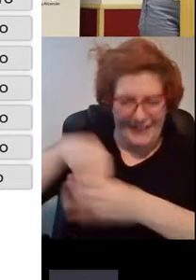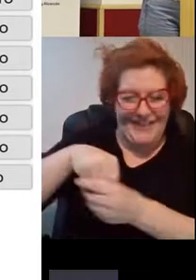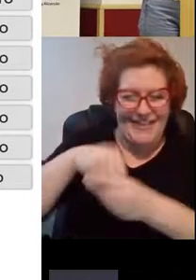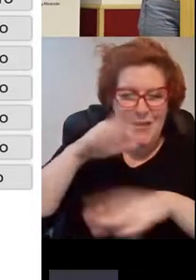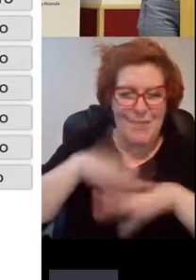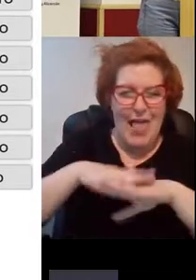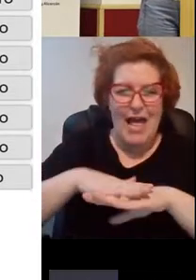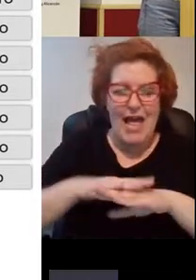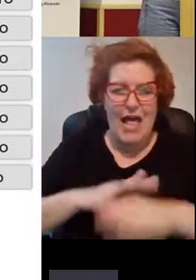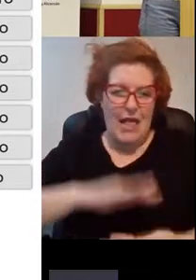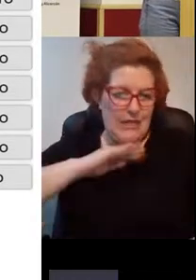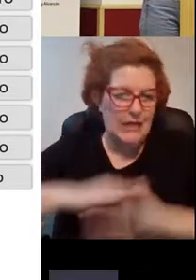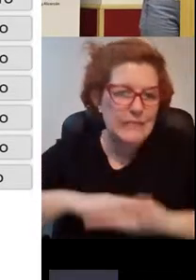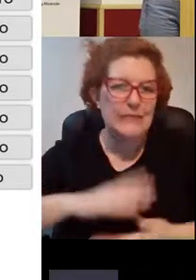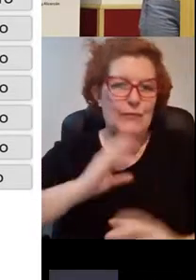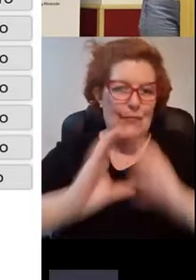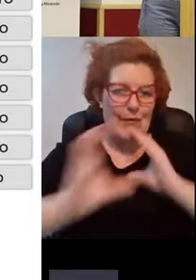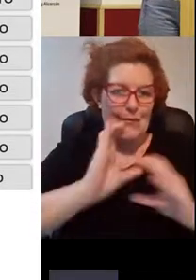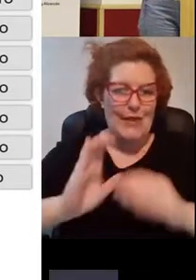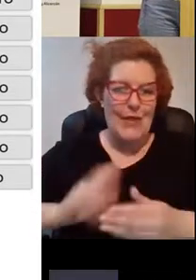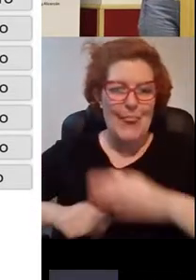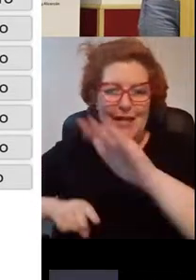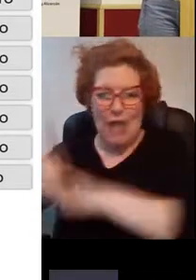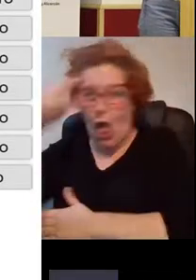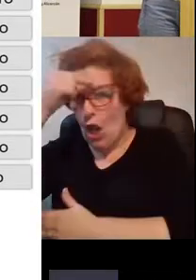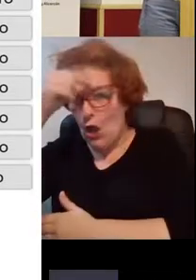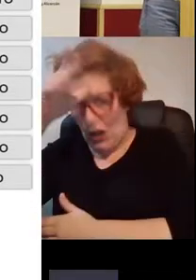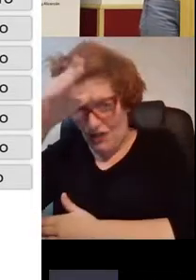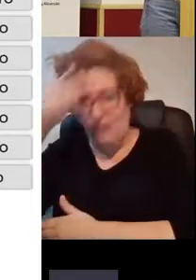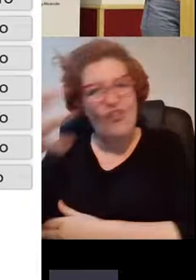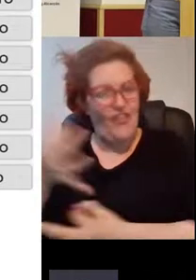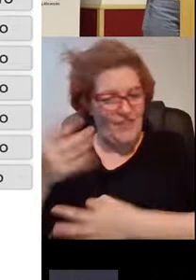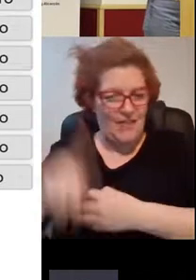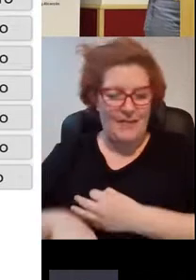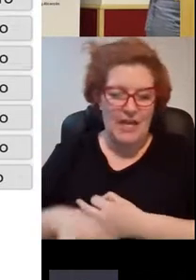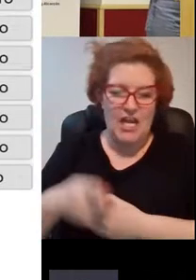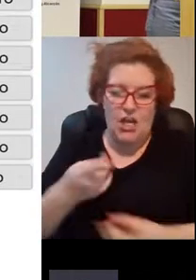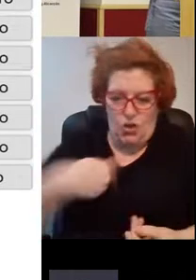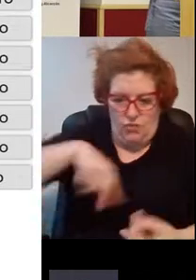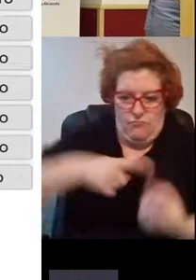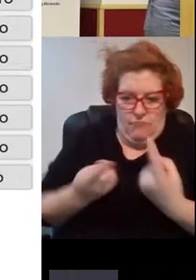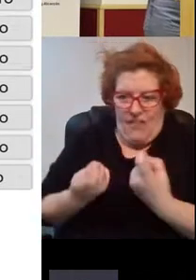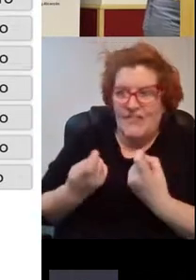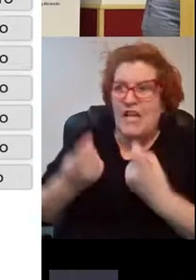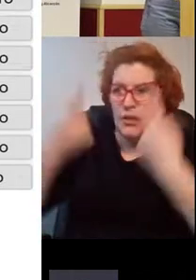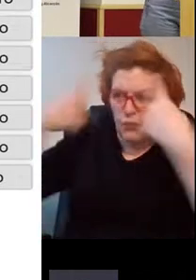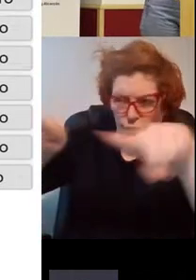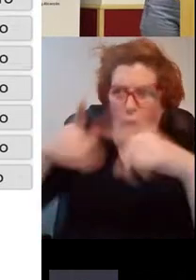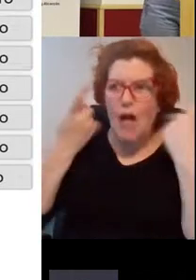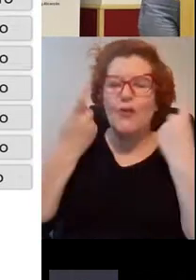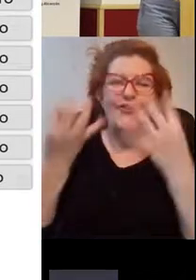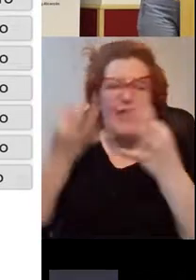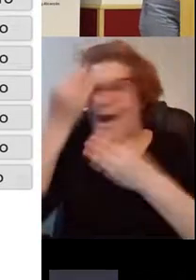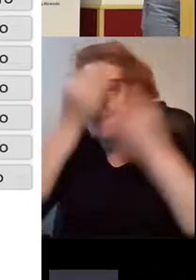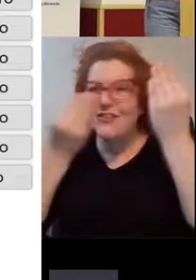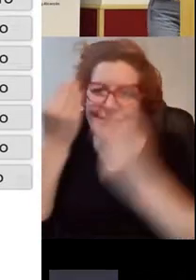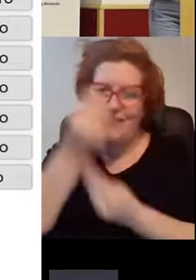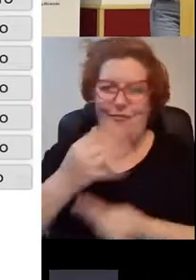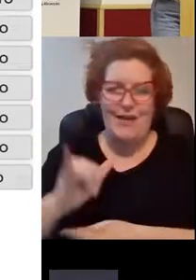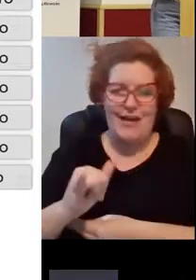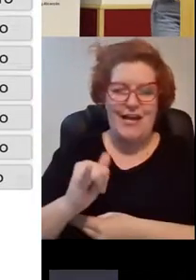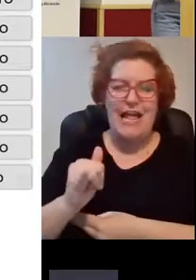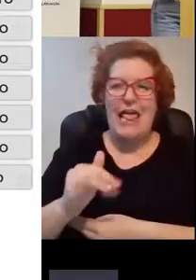competencia comunicativa, el desarrollo cognitivo. Necesitamos que los alumnos sean reflexivos y que